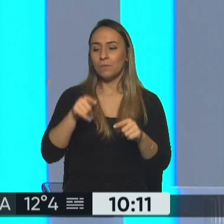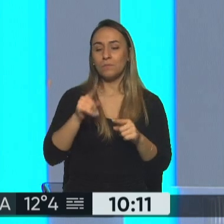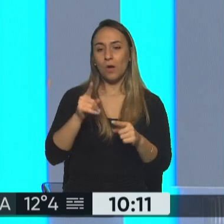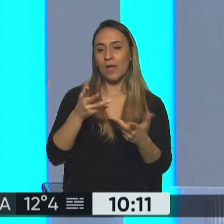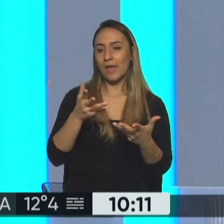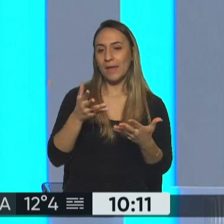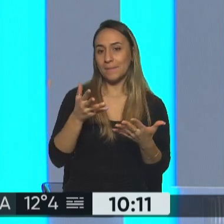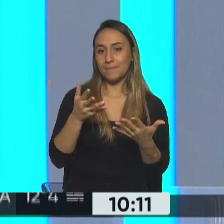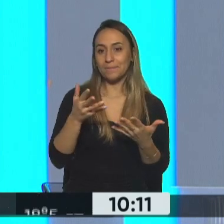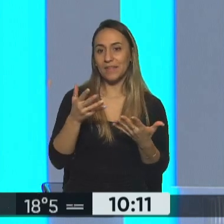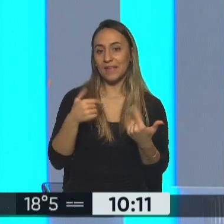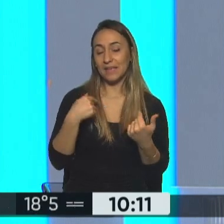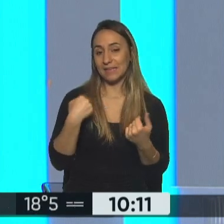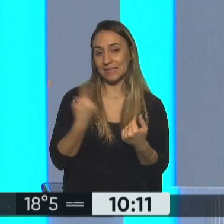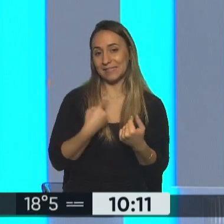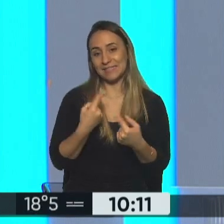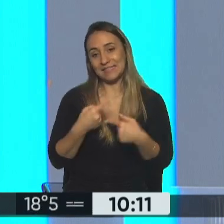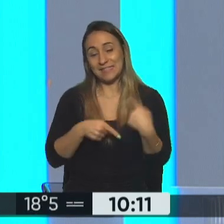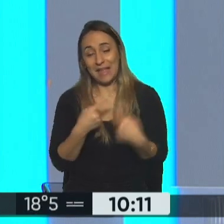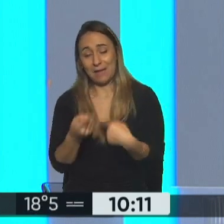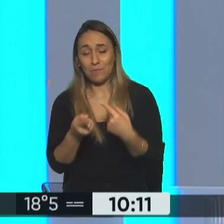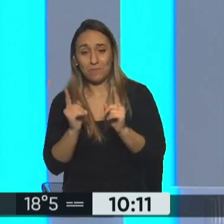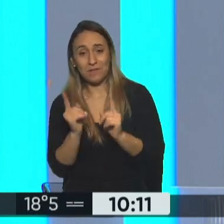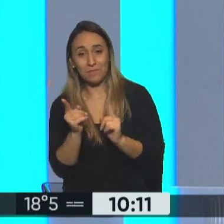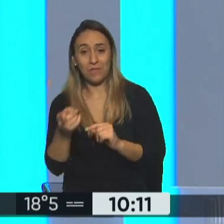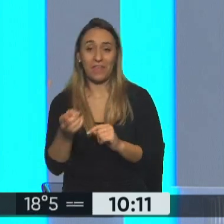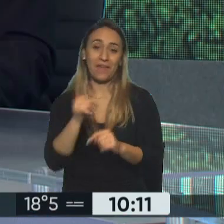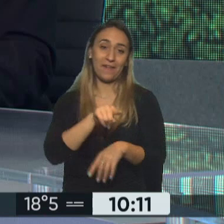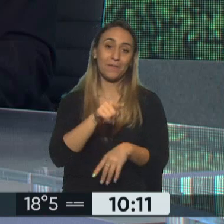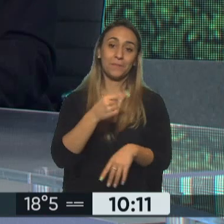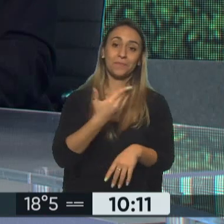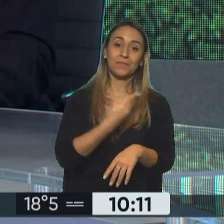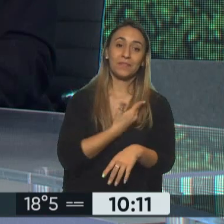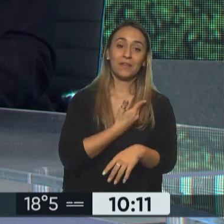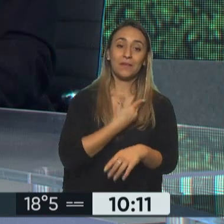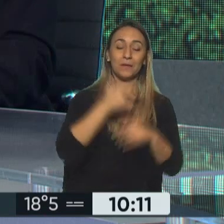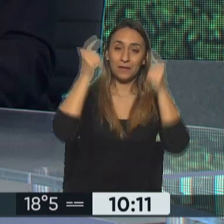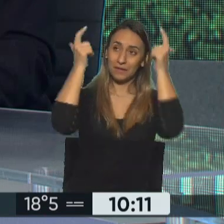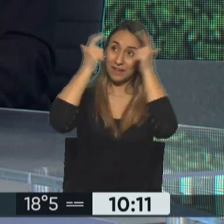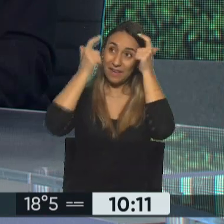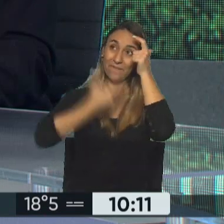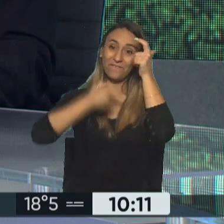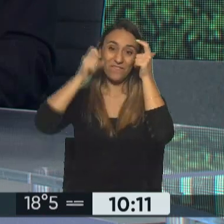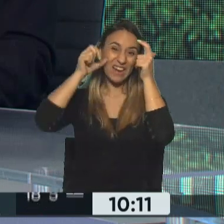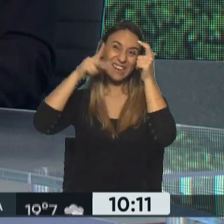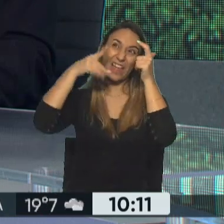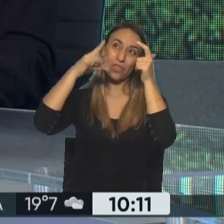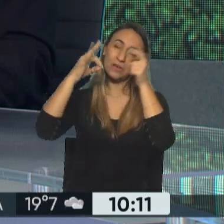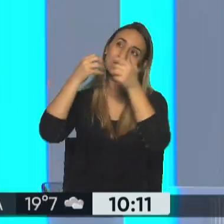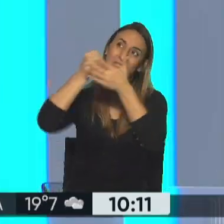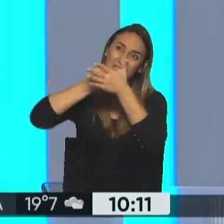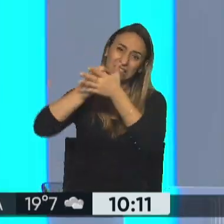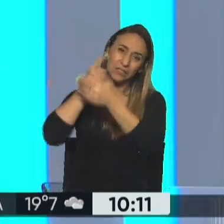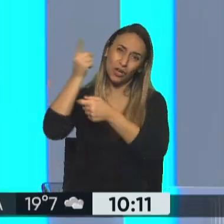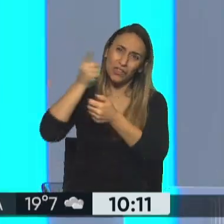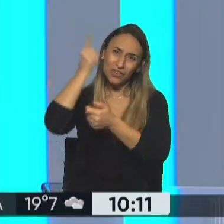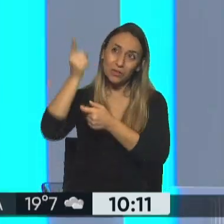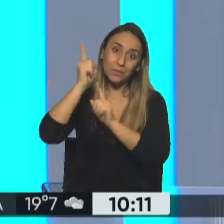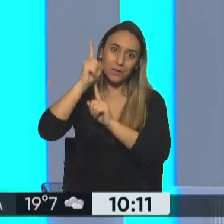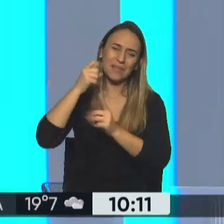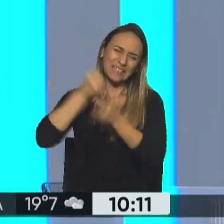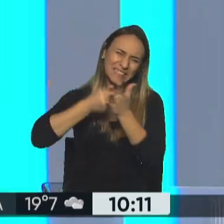bajo, entre paréntesis, la máscara de Fernando VII, adeptos al rey, y por el otro lado estábamos peleando por la independencia a sangre y fuego,